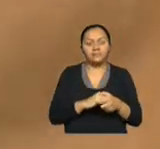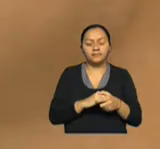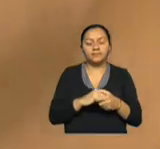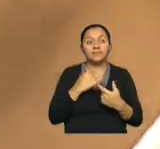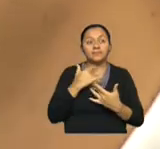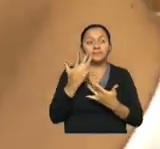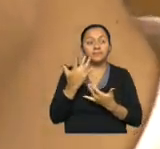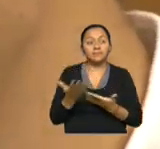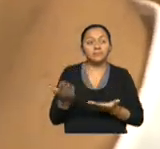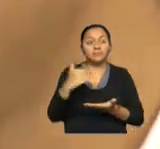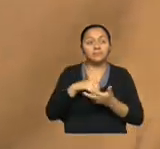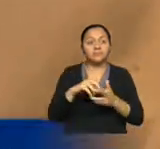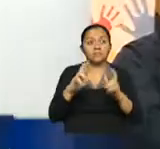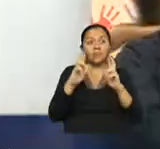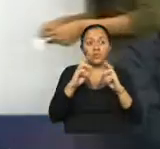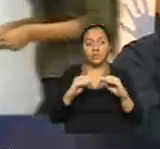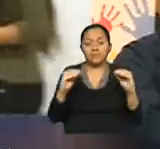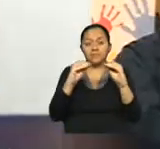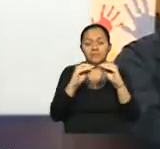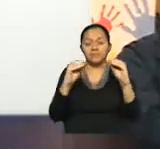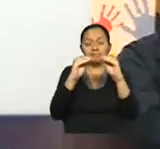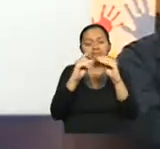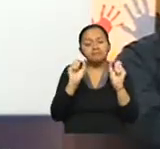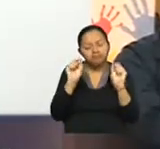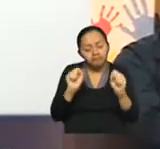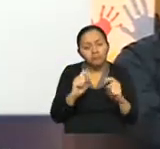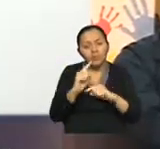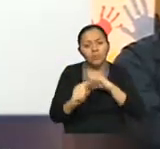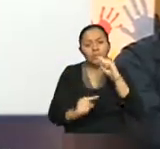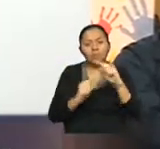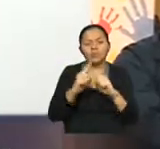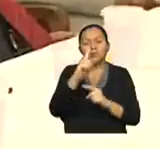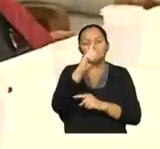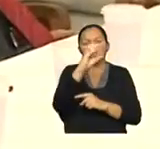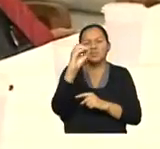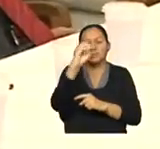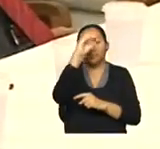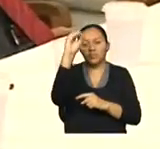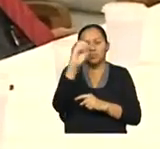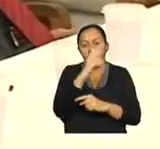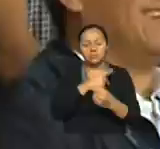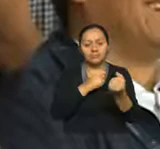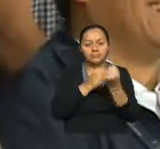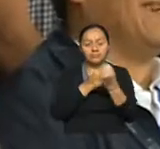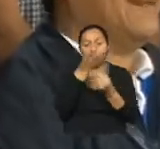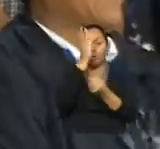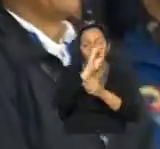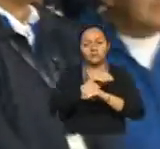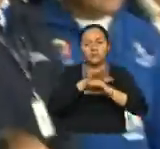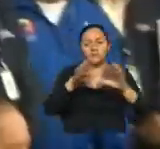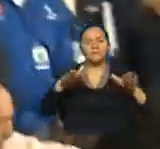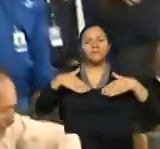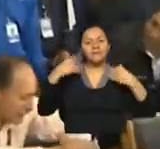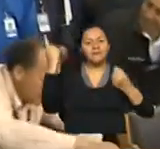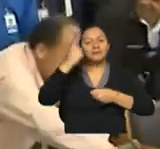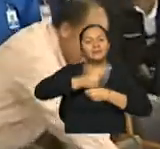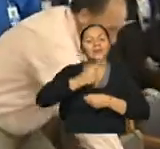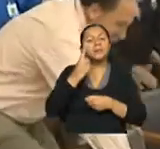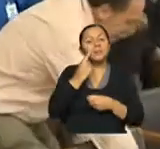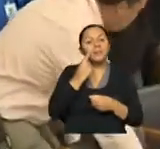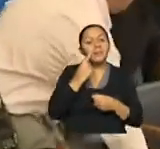se repita muchas veces más. Cuenten conmigo 100%. Que Dios los bendiga a todos y feliz Día del Padre.